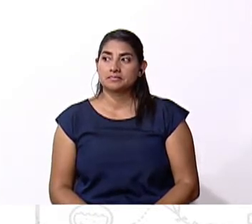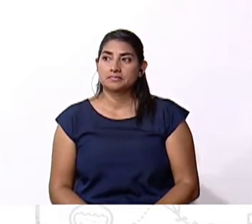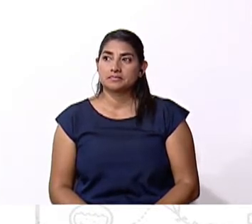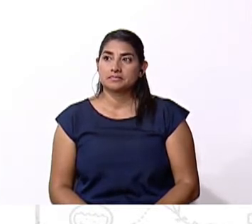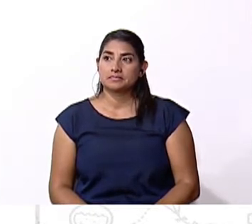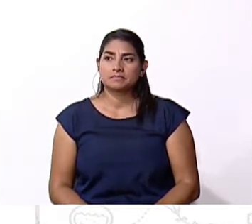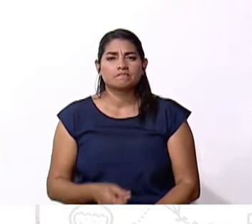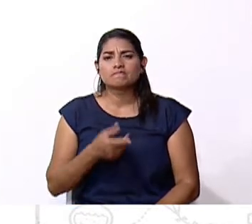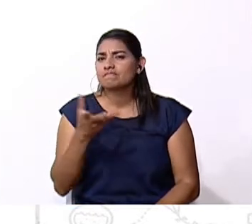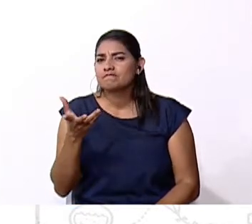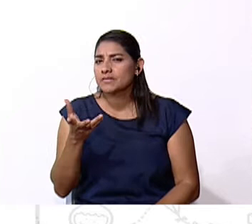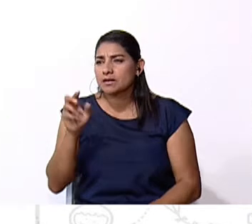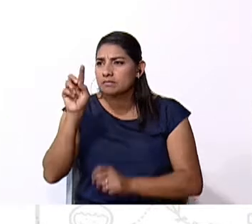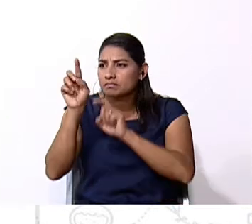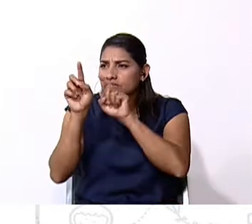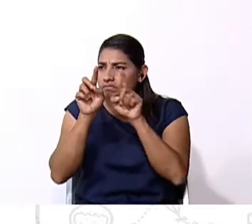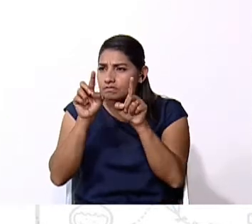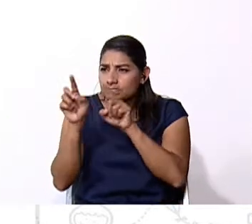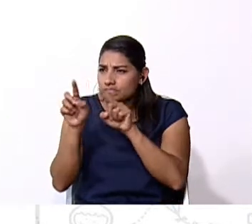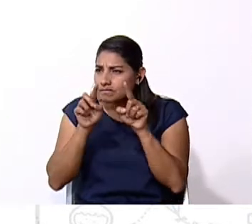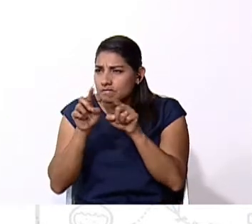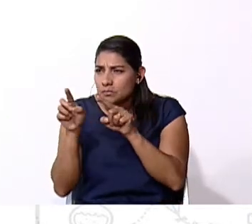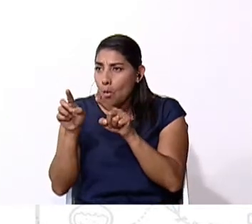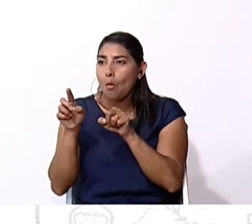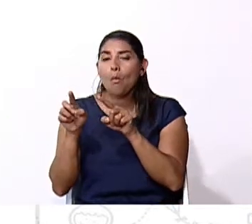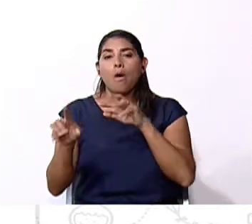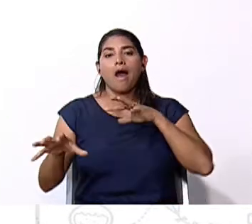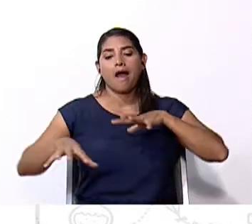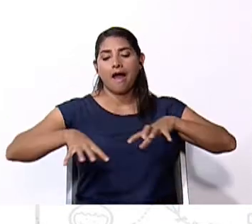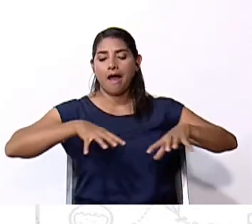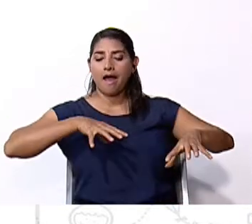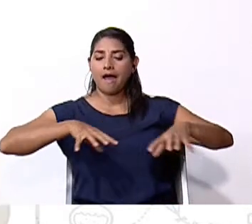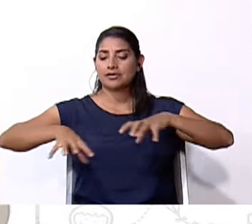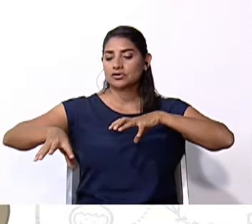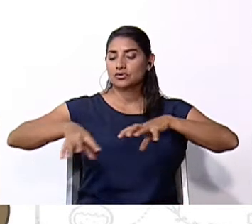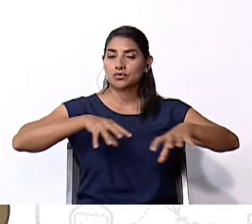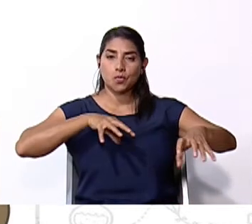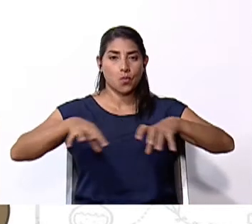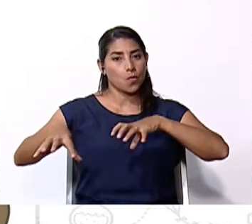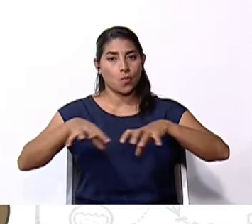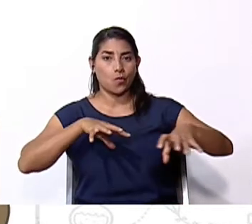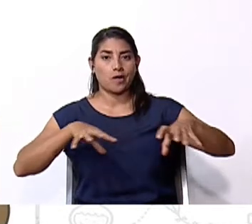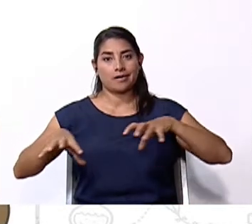¿A qué? Muy bien, a acciones. Excelente.